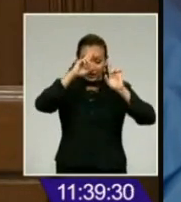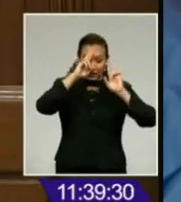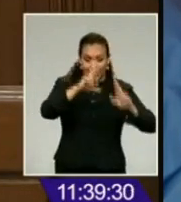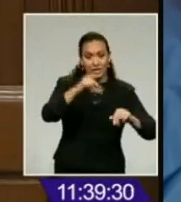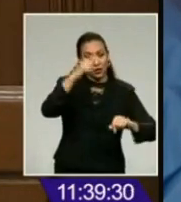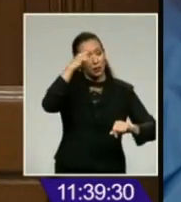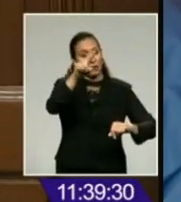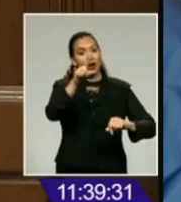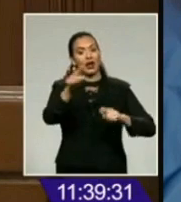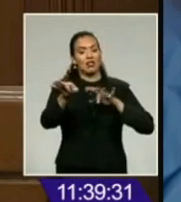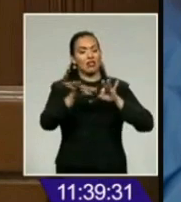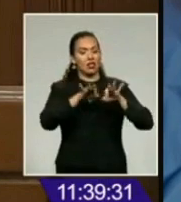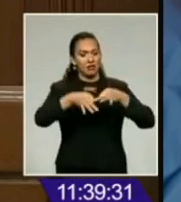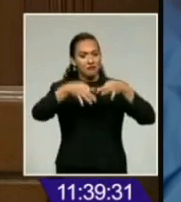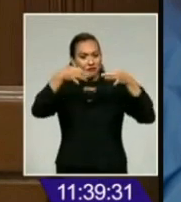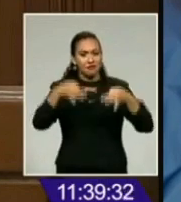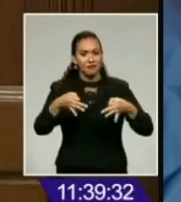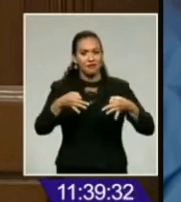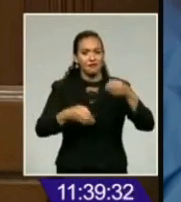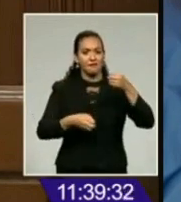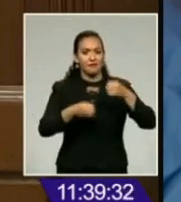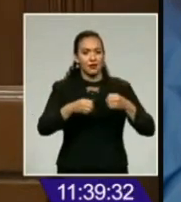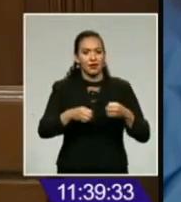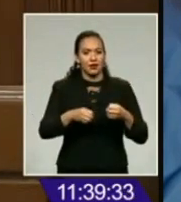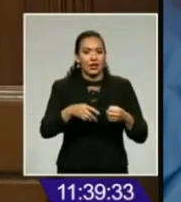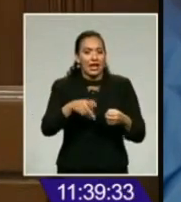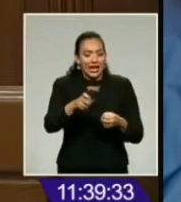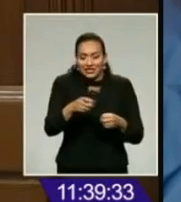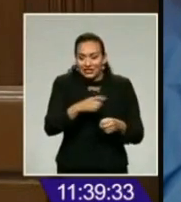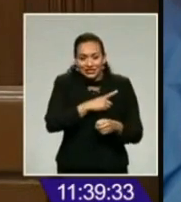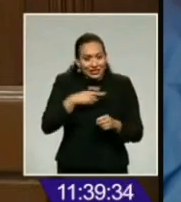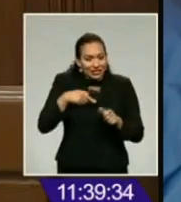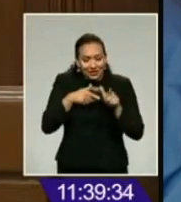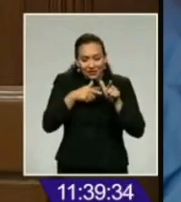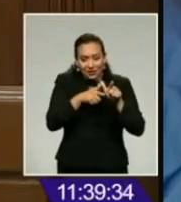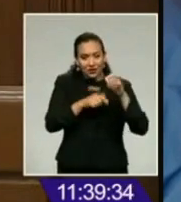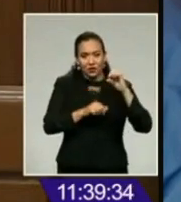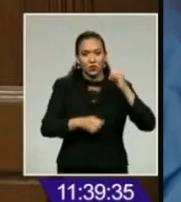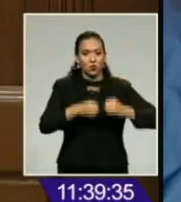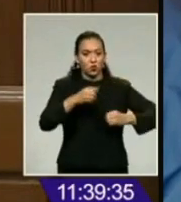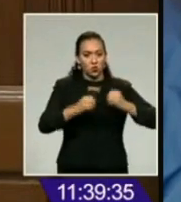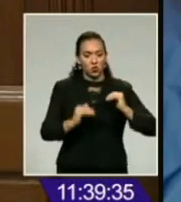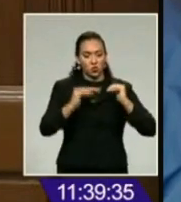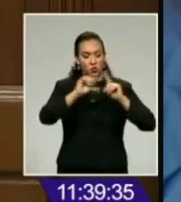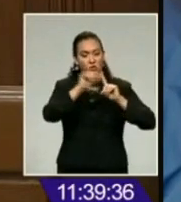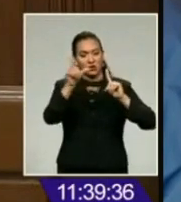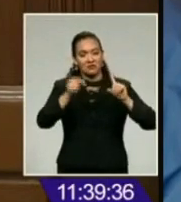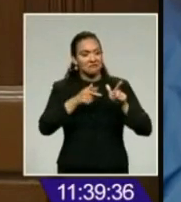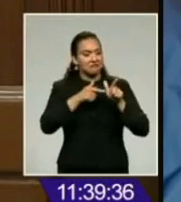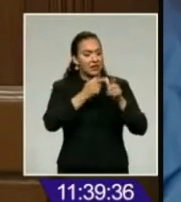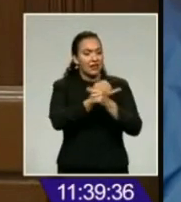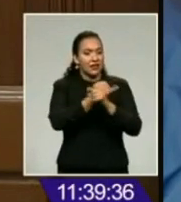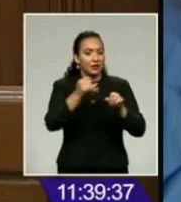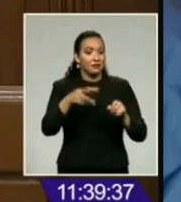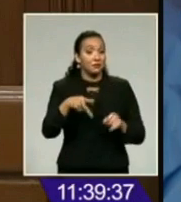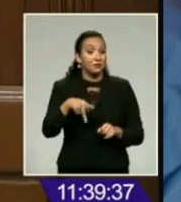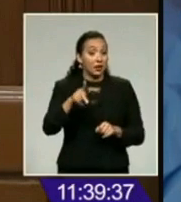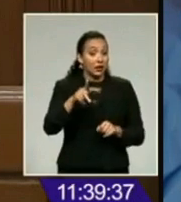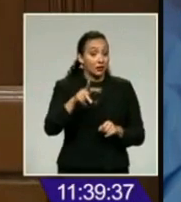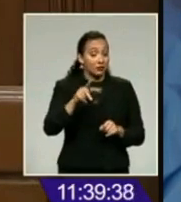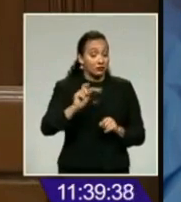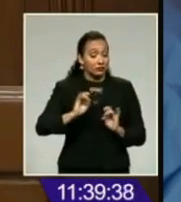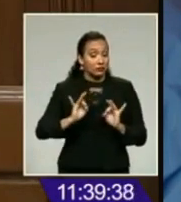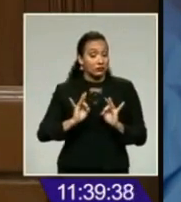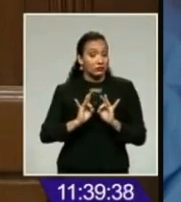jurisdiccional, como siempre debió haber sido, fue entonces cuando algunos medios públicos y todos